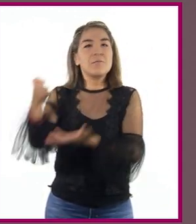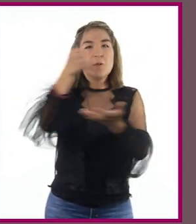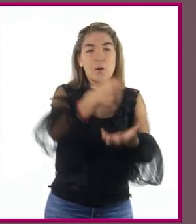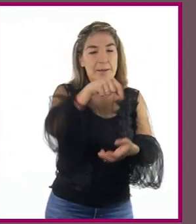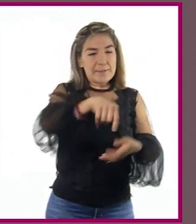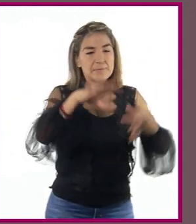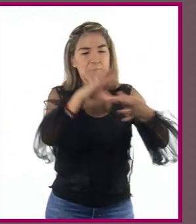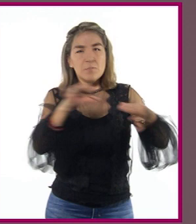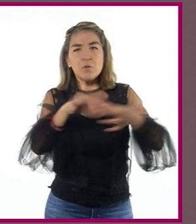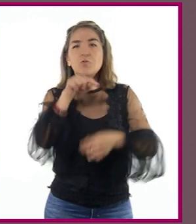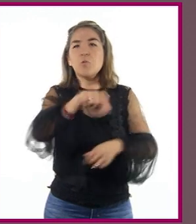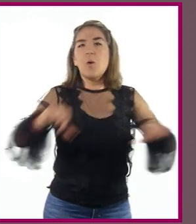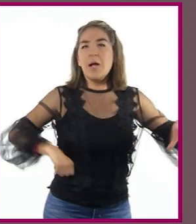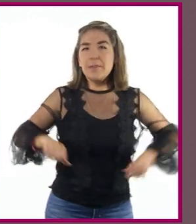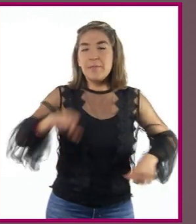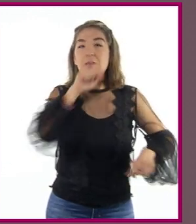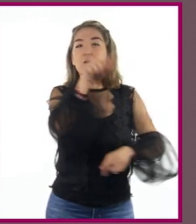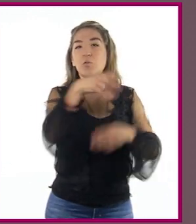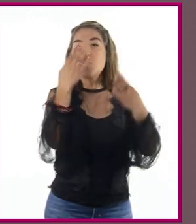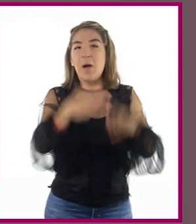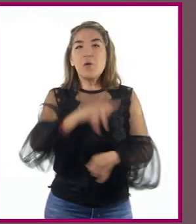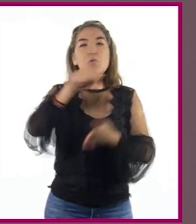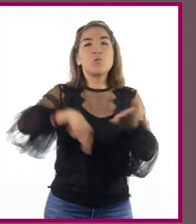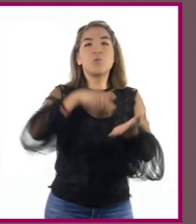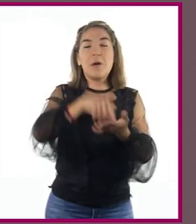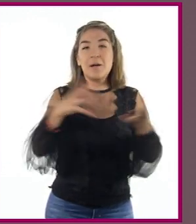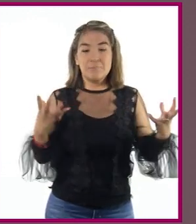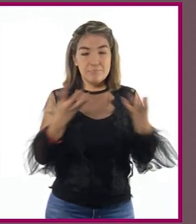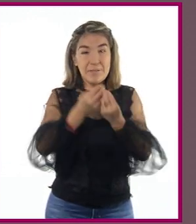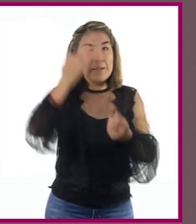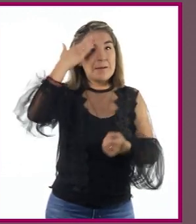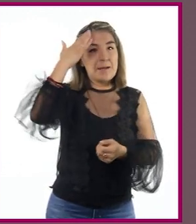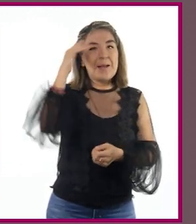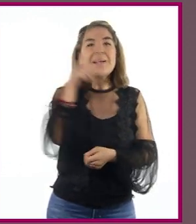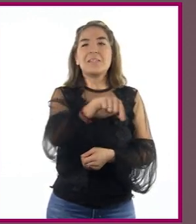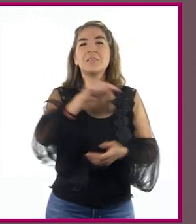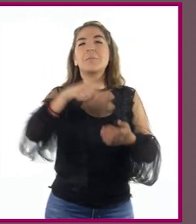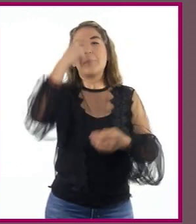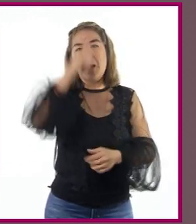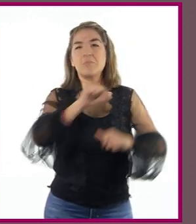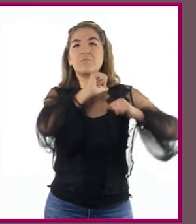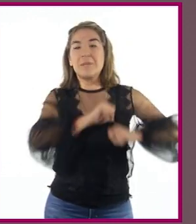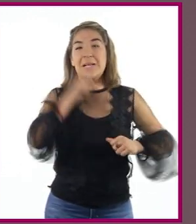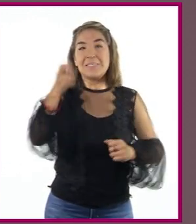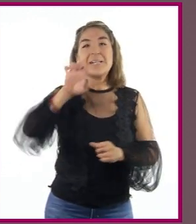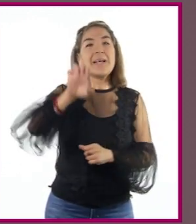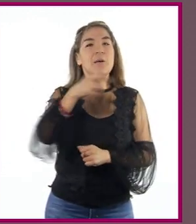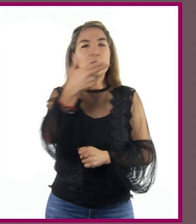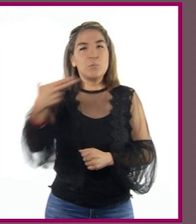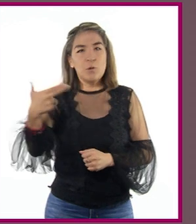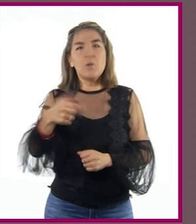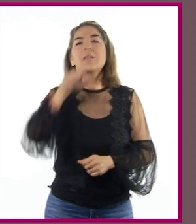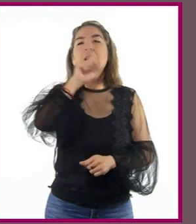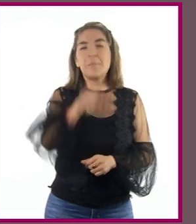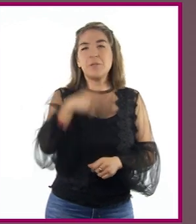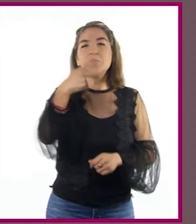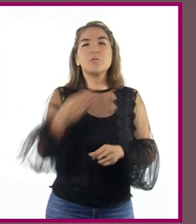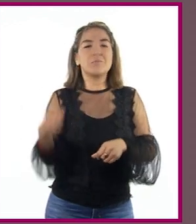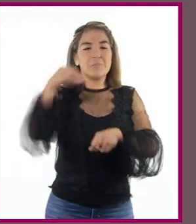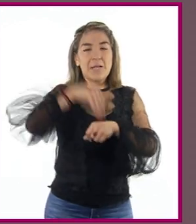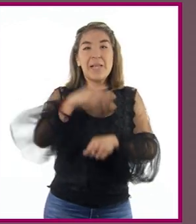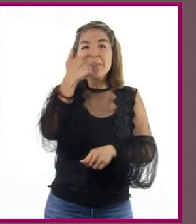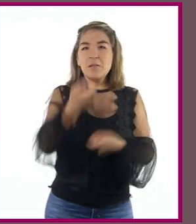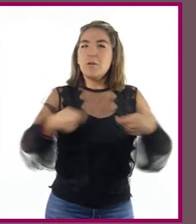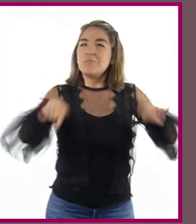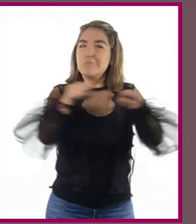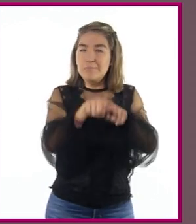de la Unión, y el Banco Central Europeo, que se encarga de gestionar el euro, mantener la estabilidad de los